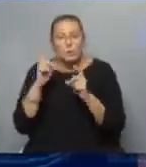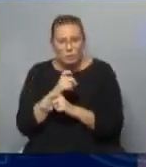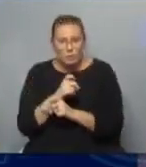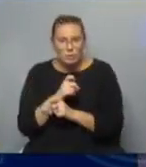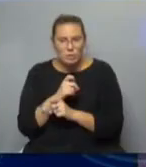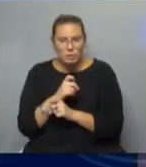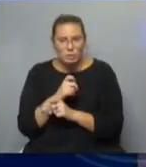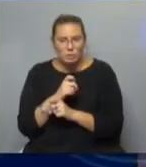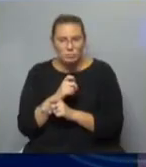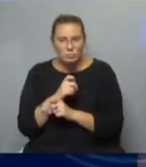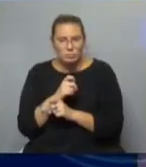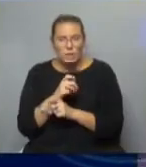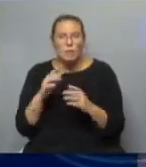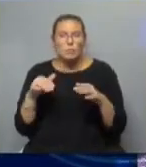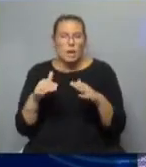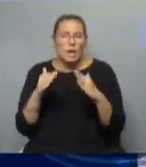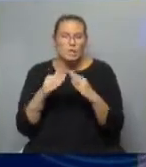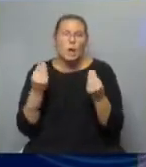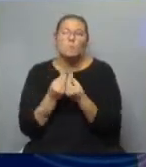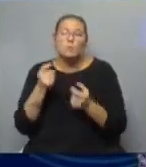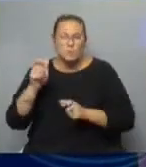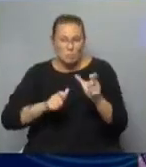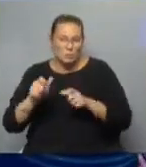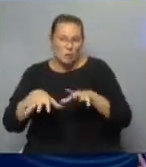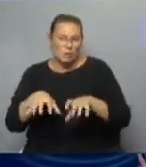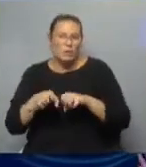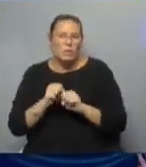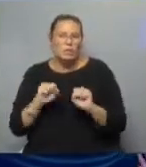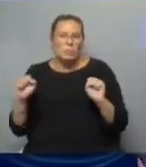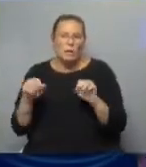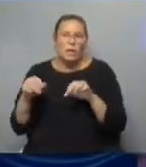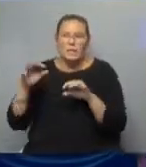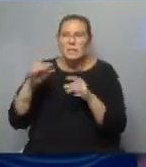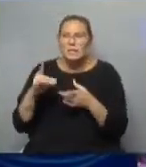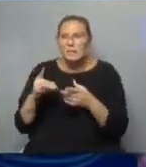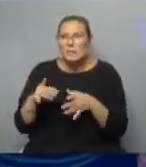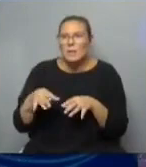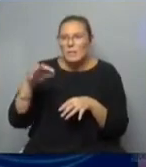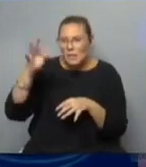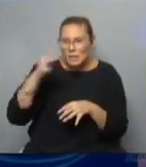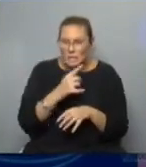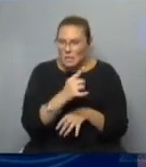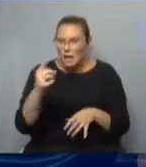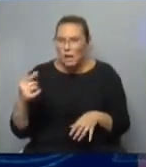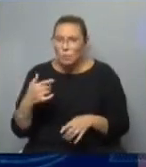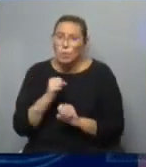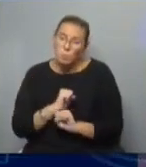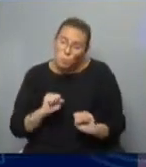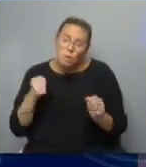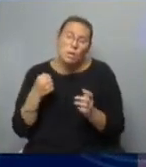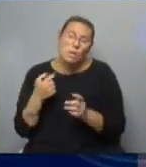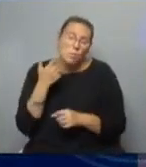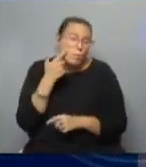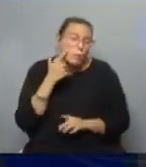en una residencia donde hay muchas personas que se tengan esas particularidades. Pero se puede intentar.